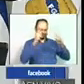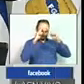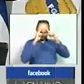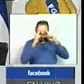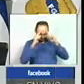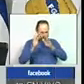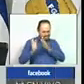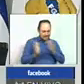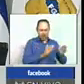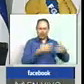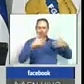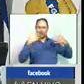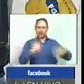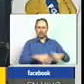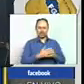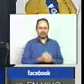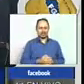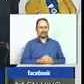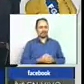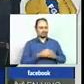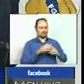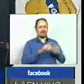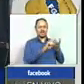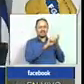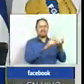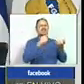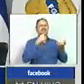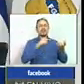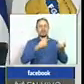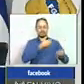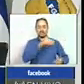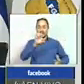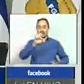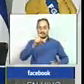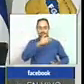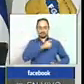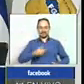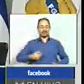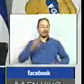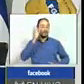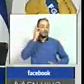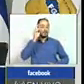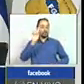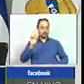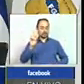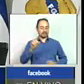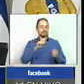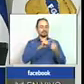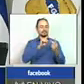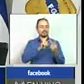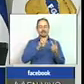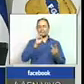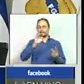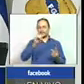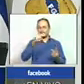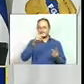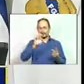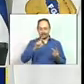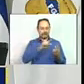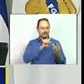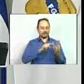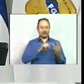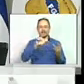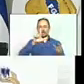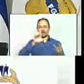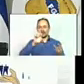del Chaparral. De manera gráfica, cómo todo eso fue liderado por Mauricio Funes, Miguel Menéndez, Leopoldo Zamur